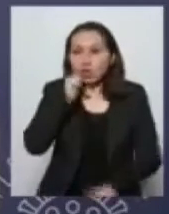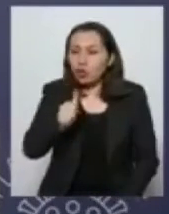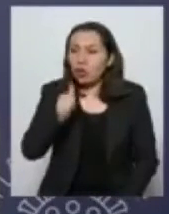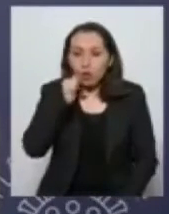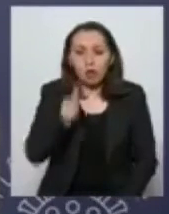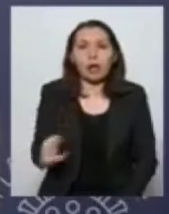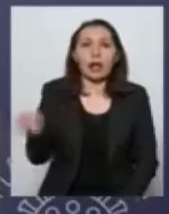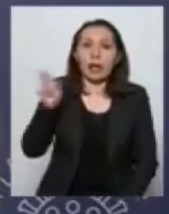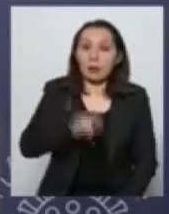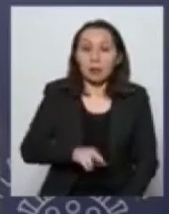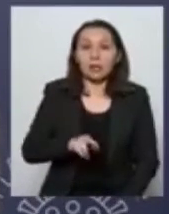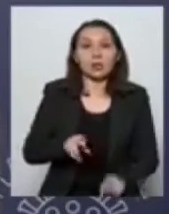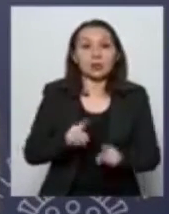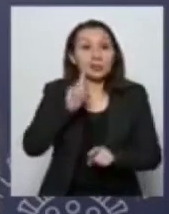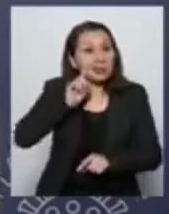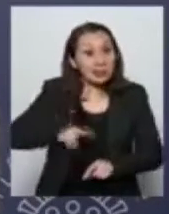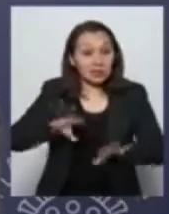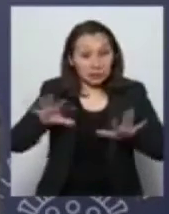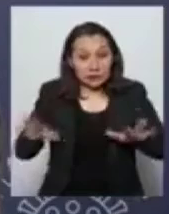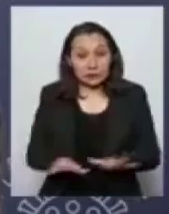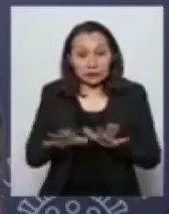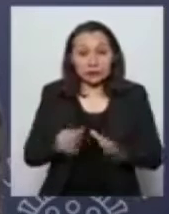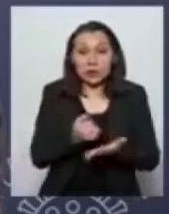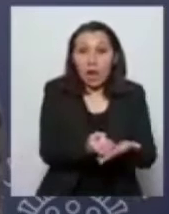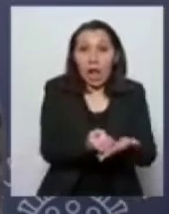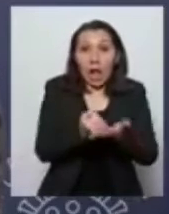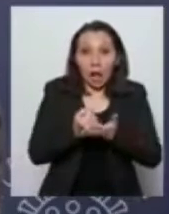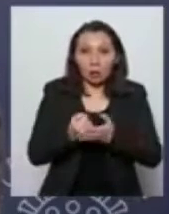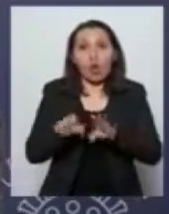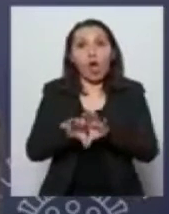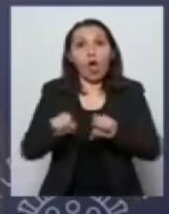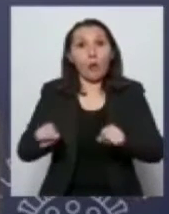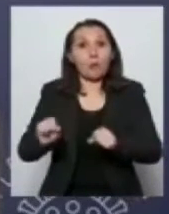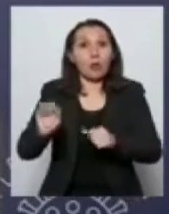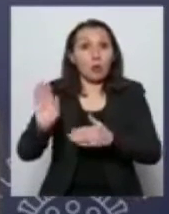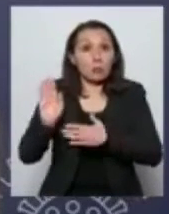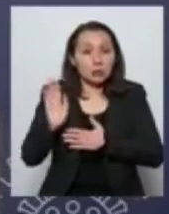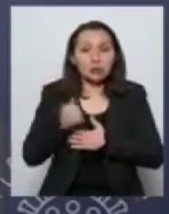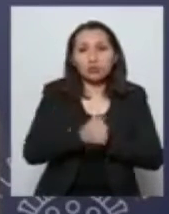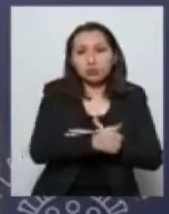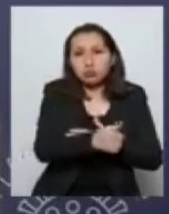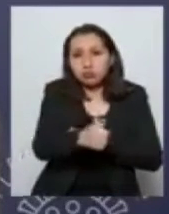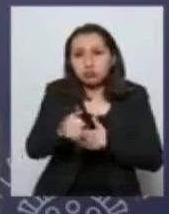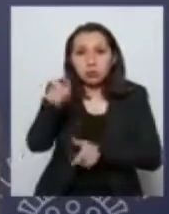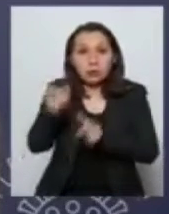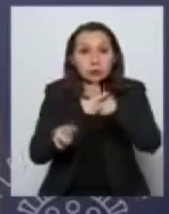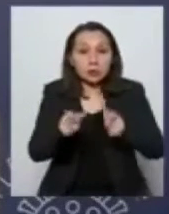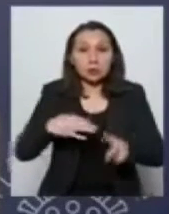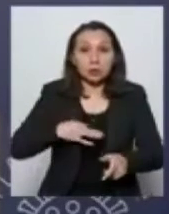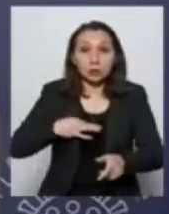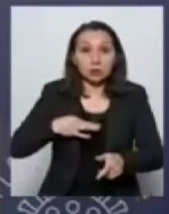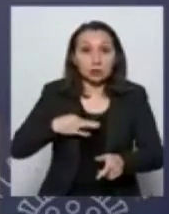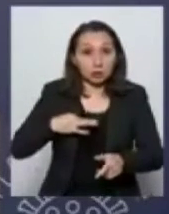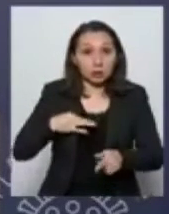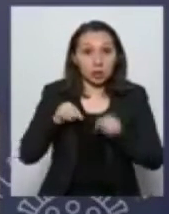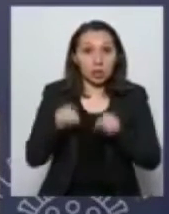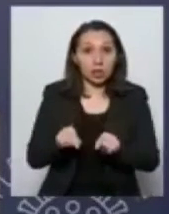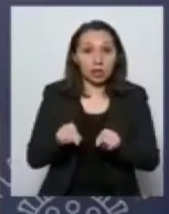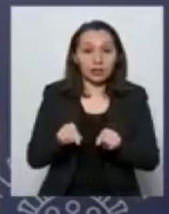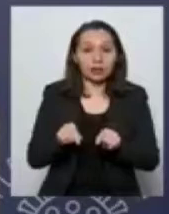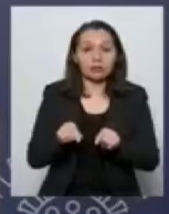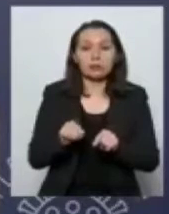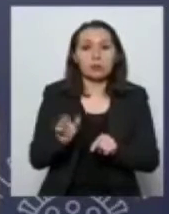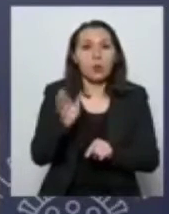en que sin el esfuerzo, la colaboración y el compromiso de todos los ciudadanos, no